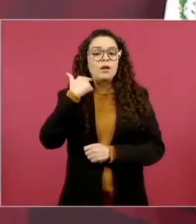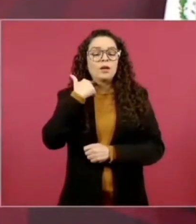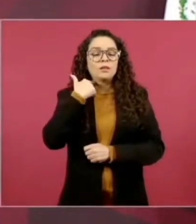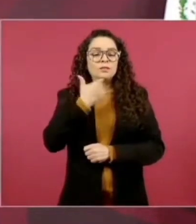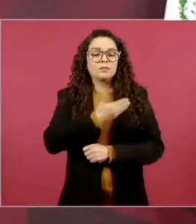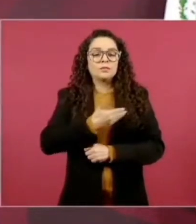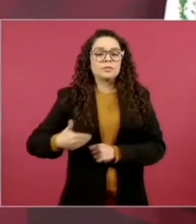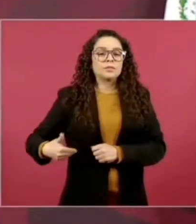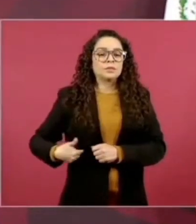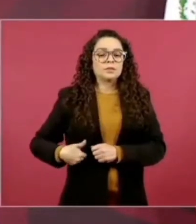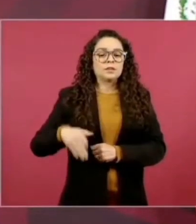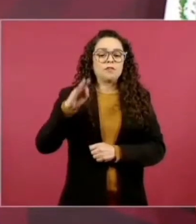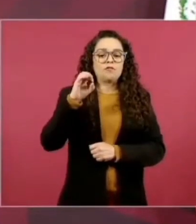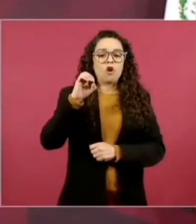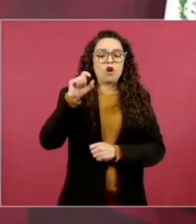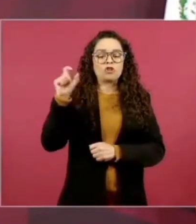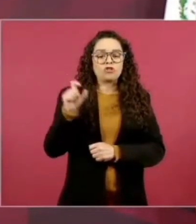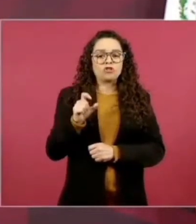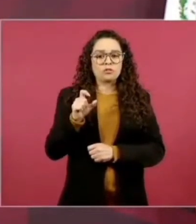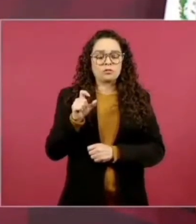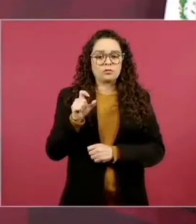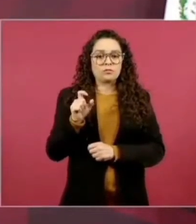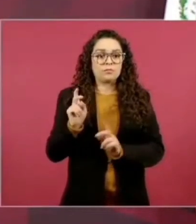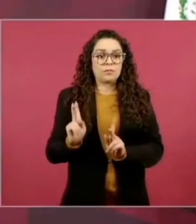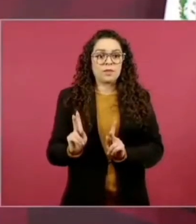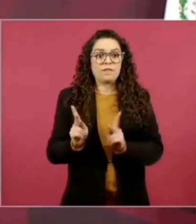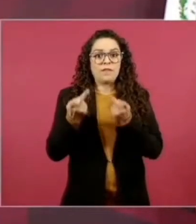en 12,000 millones de dólares.